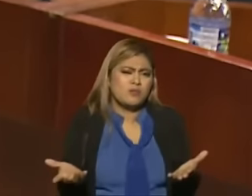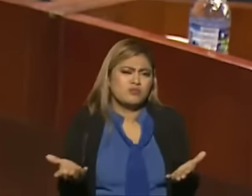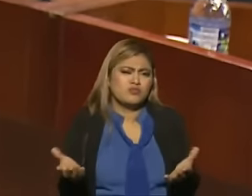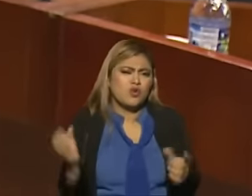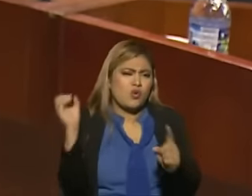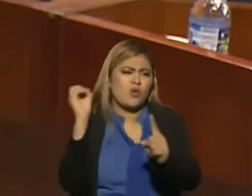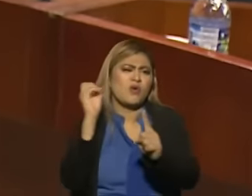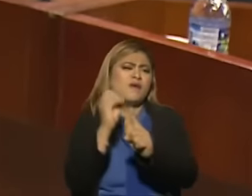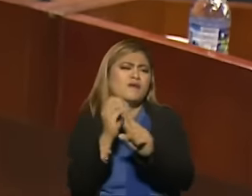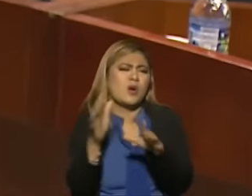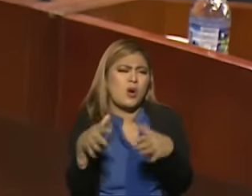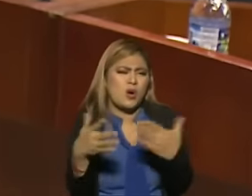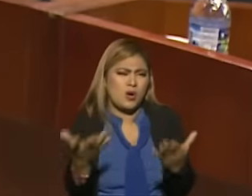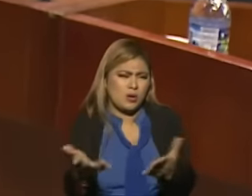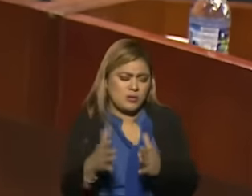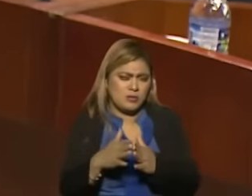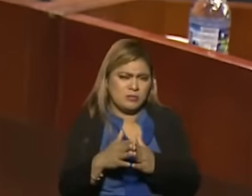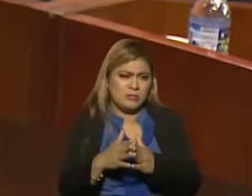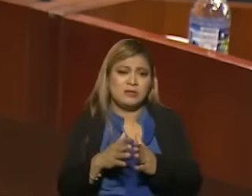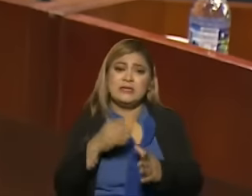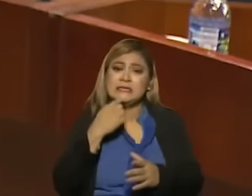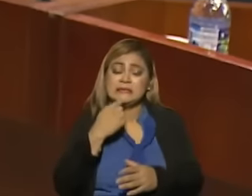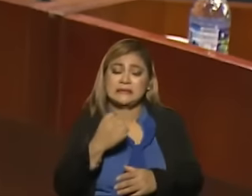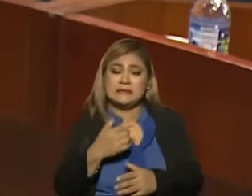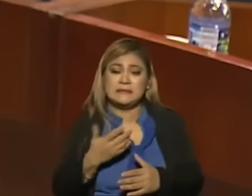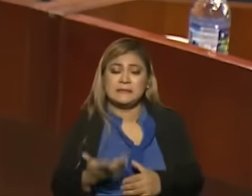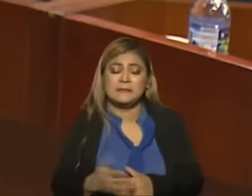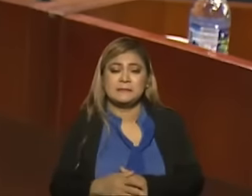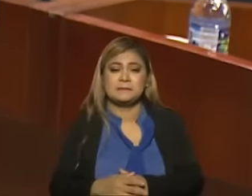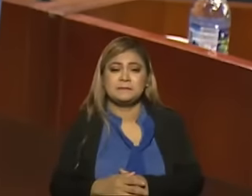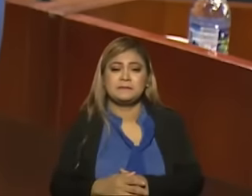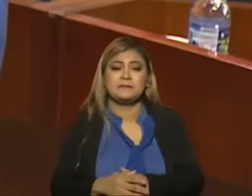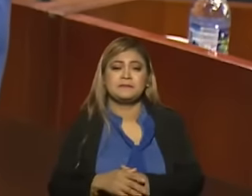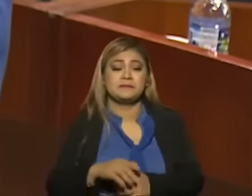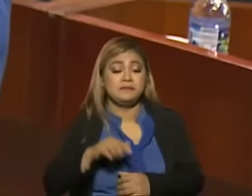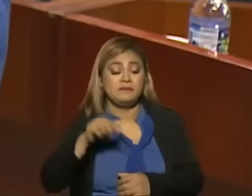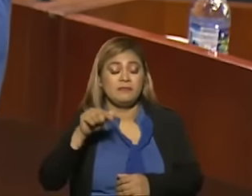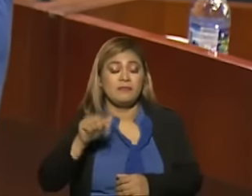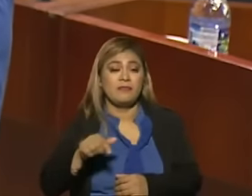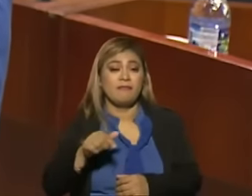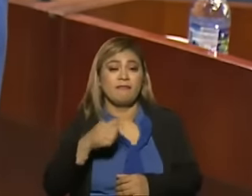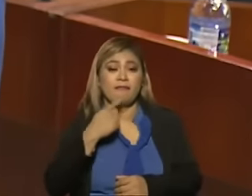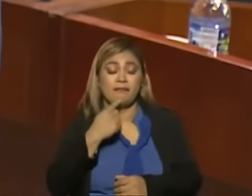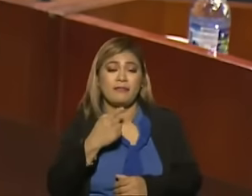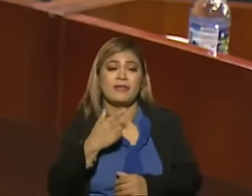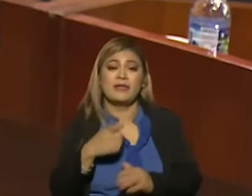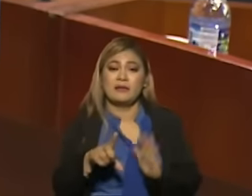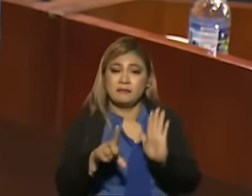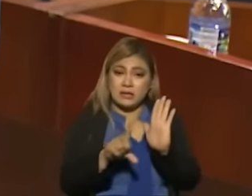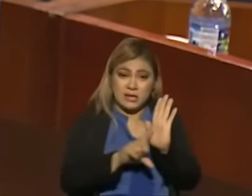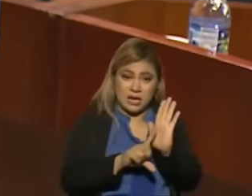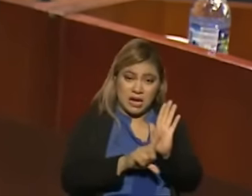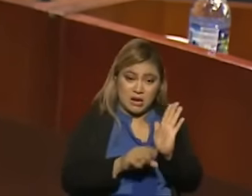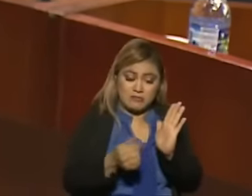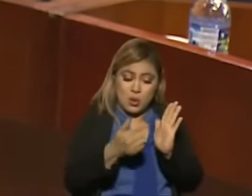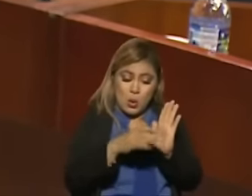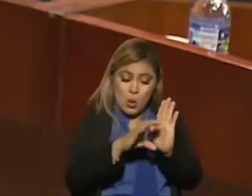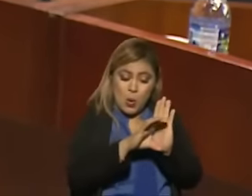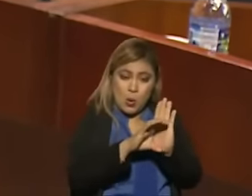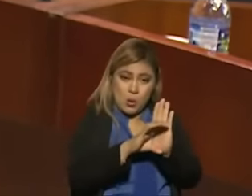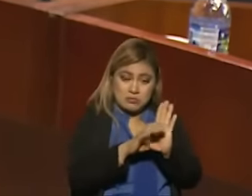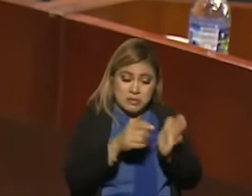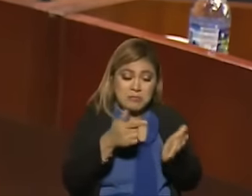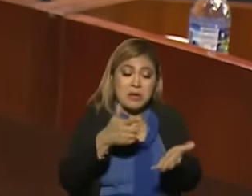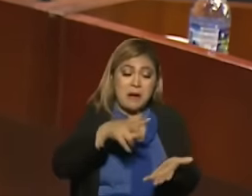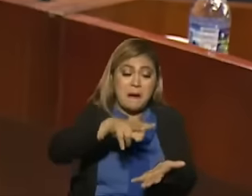solamente se logra a través de cumplir inequívocamente nuestro mandato legal y constitucional de